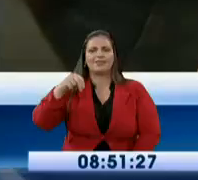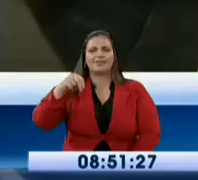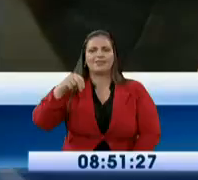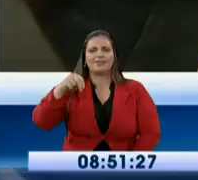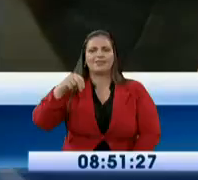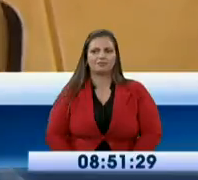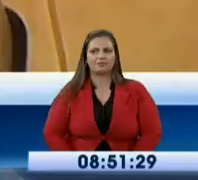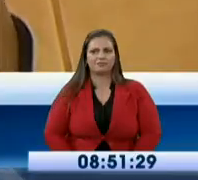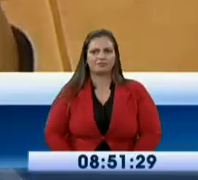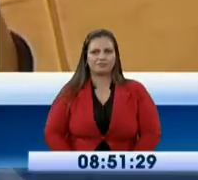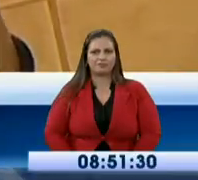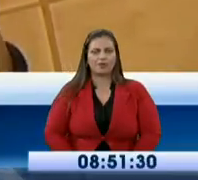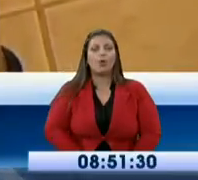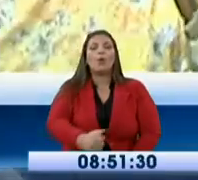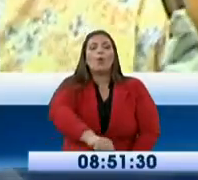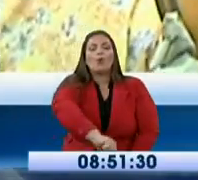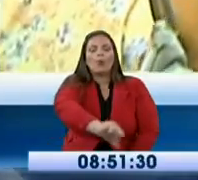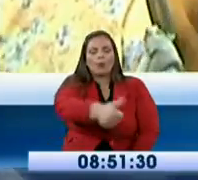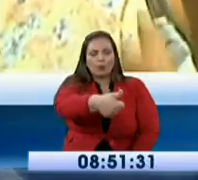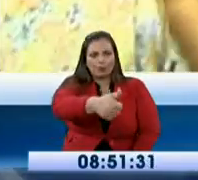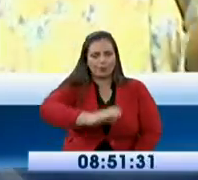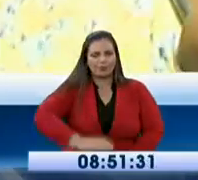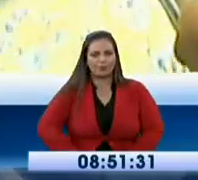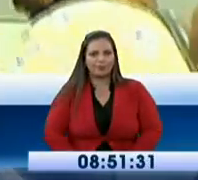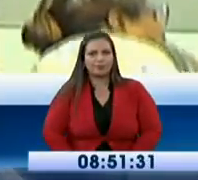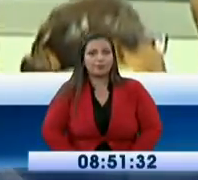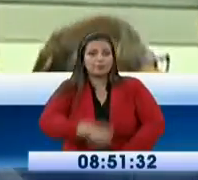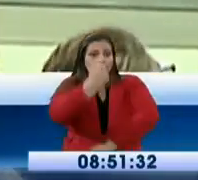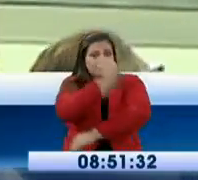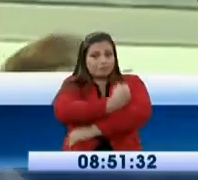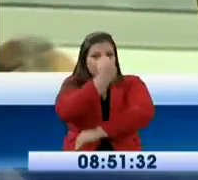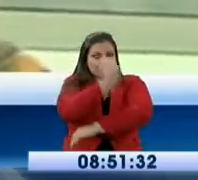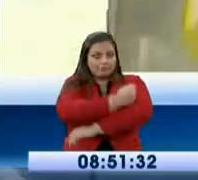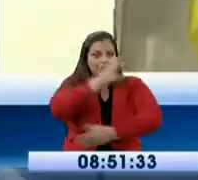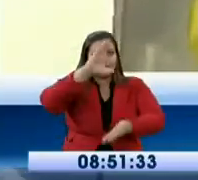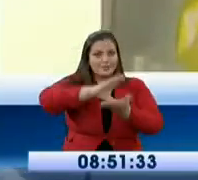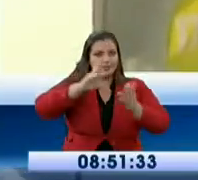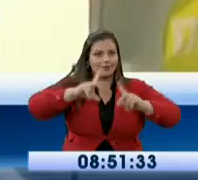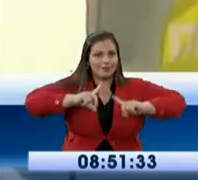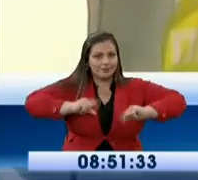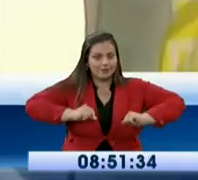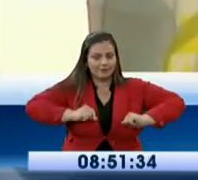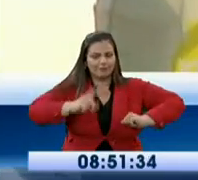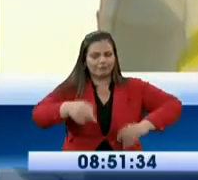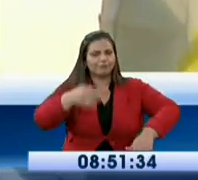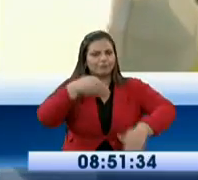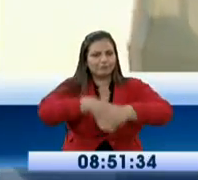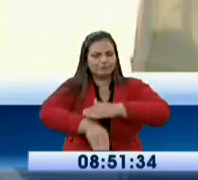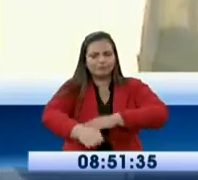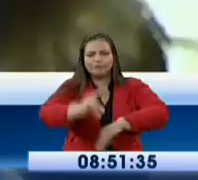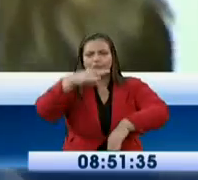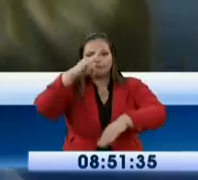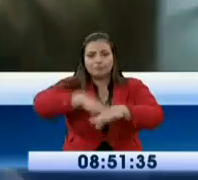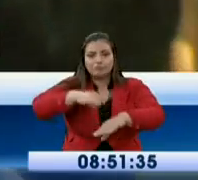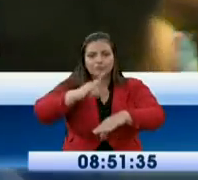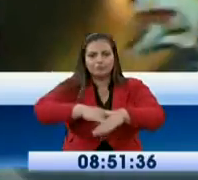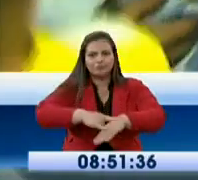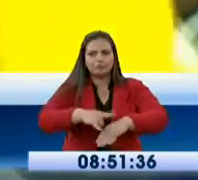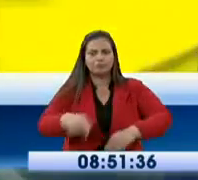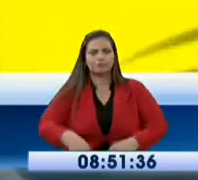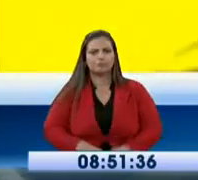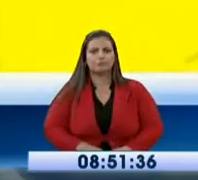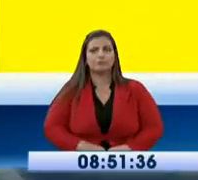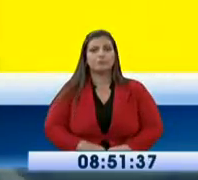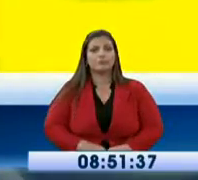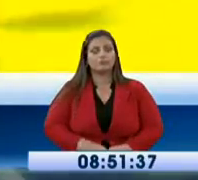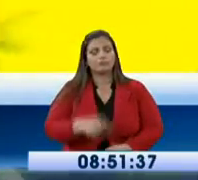Ahí estaba el bebé. El hallazgo rompió con la rutina que se vivía en el centro de salud de Pascuales, en donde uno de los